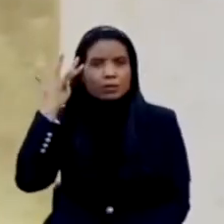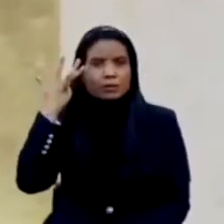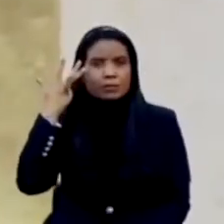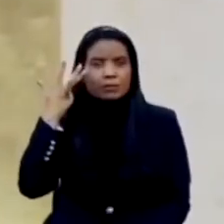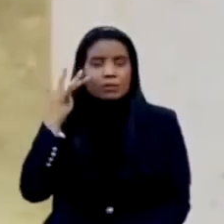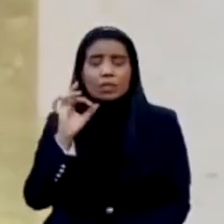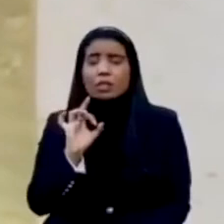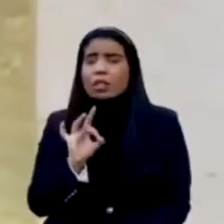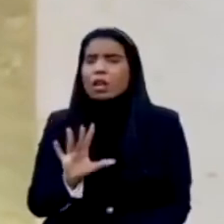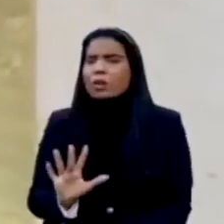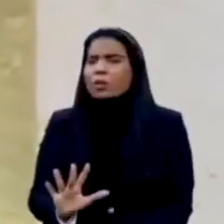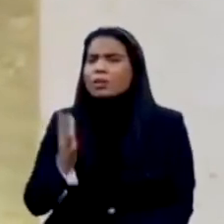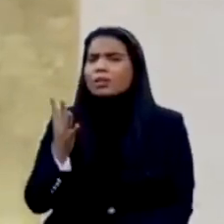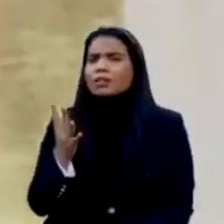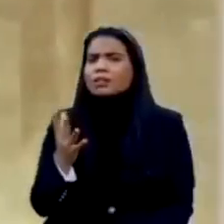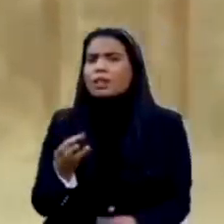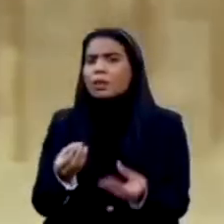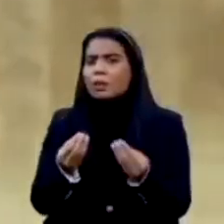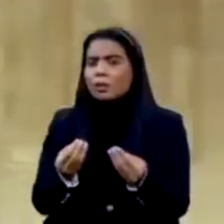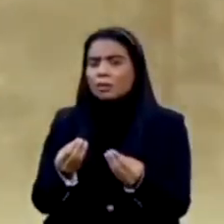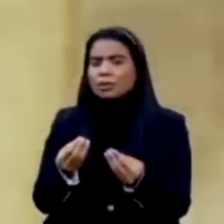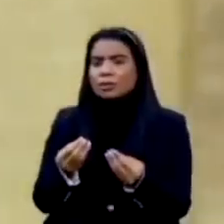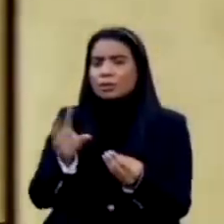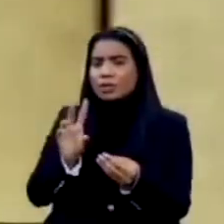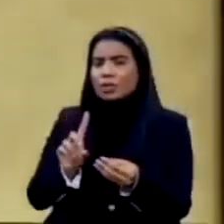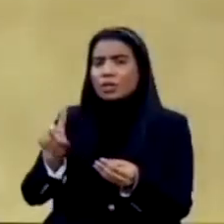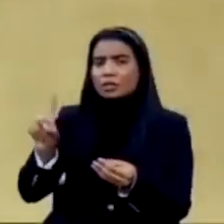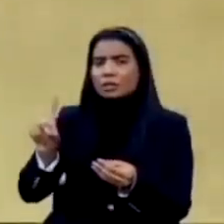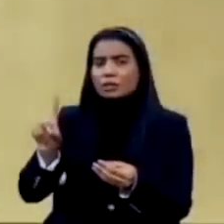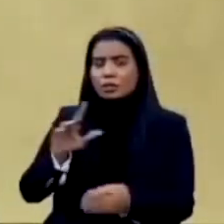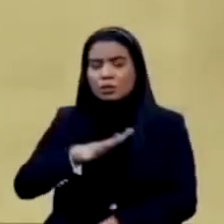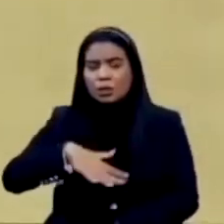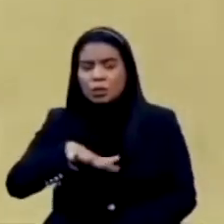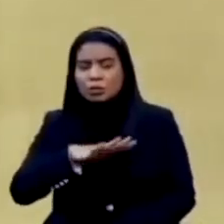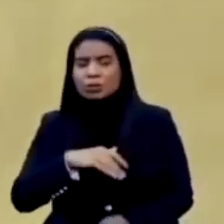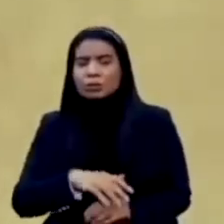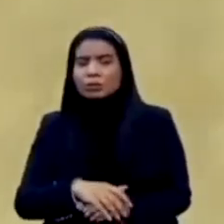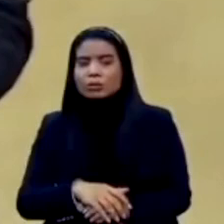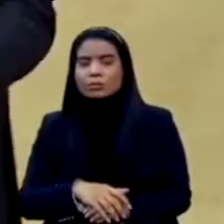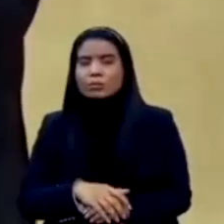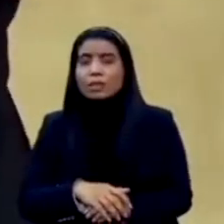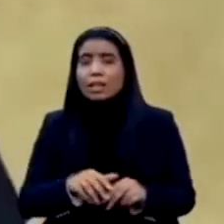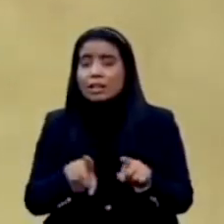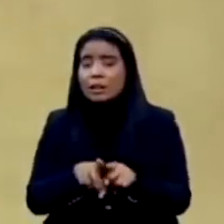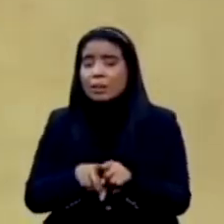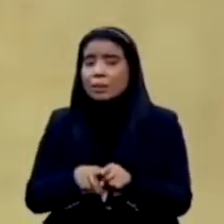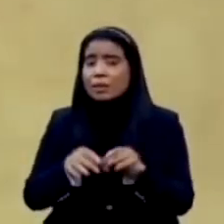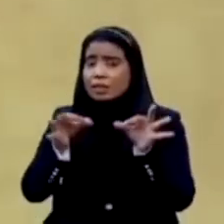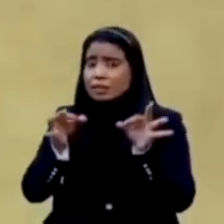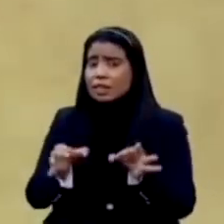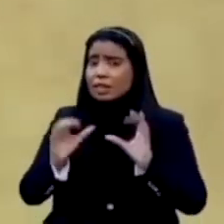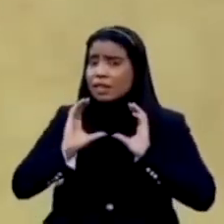solo cumple con su palabra delante de los hombres quien cumple con la suya delante de